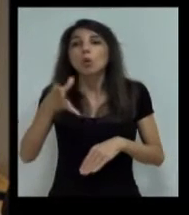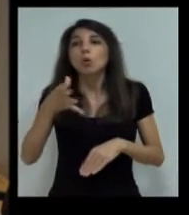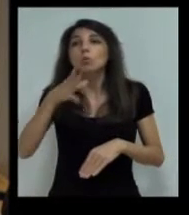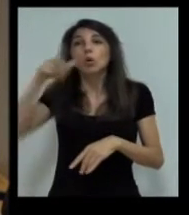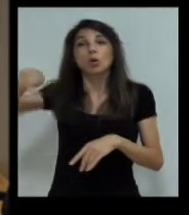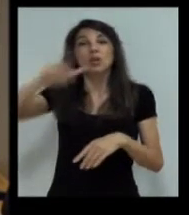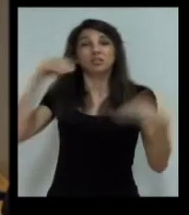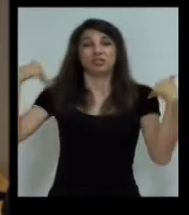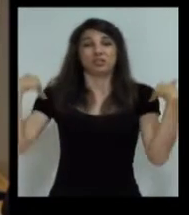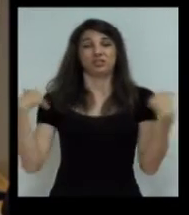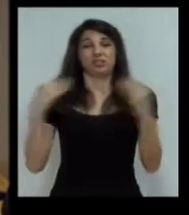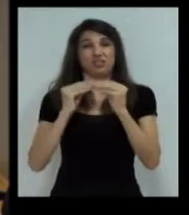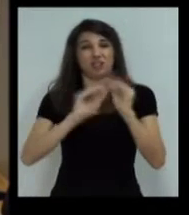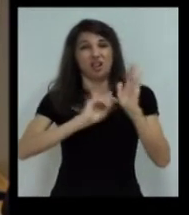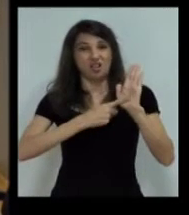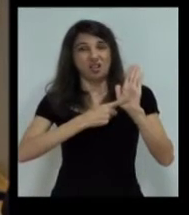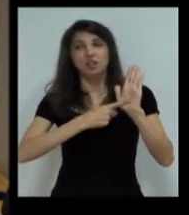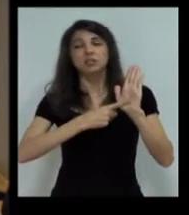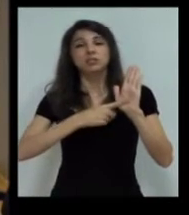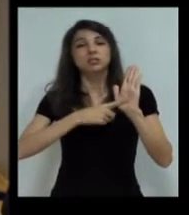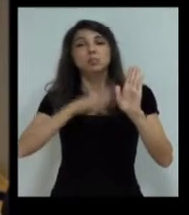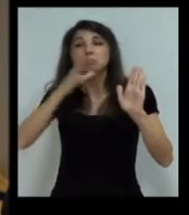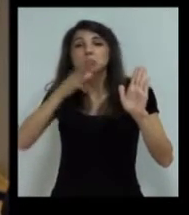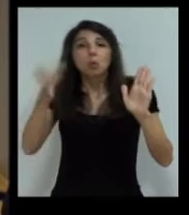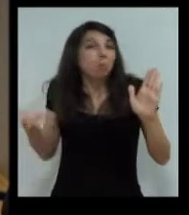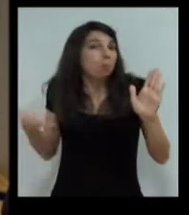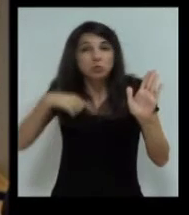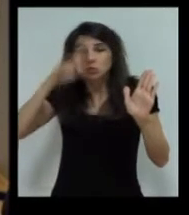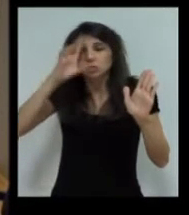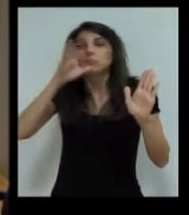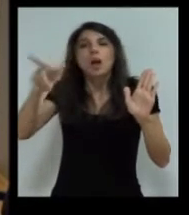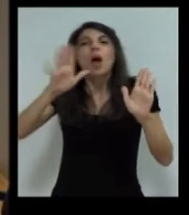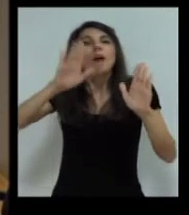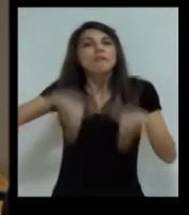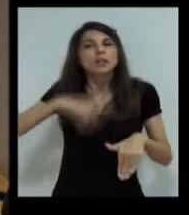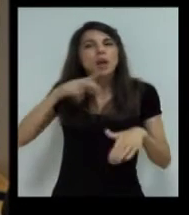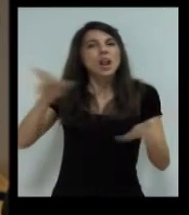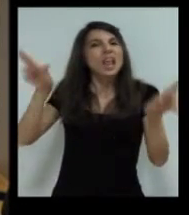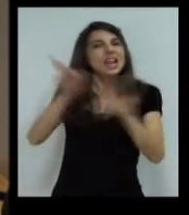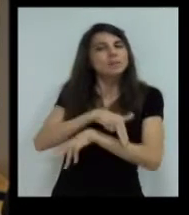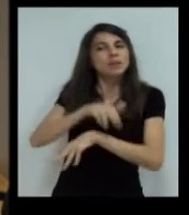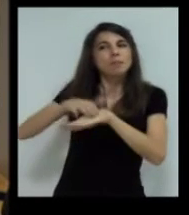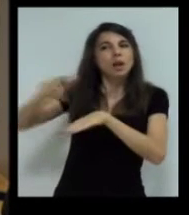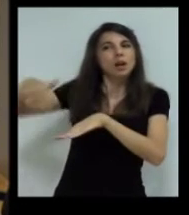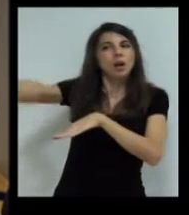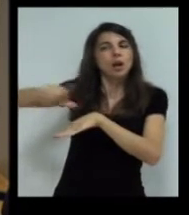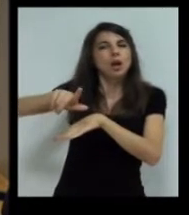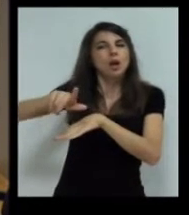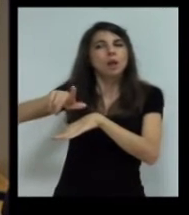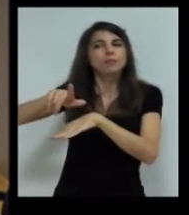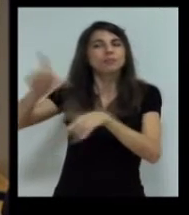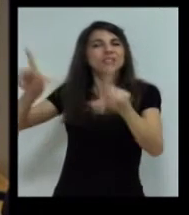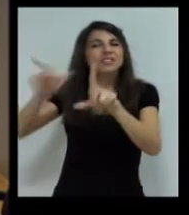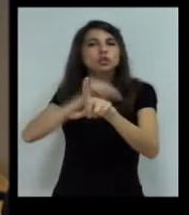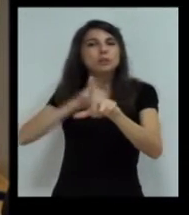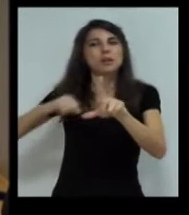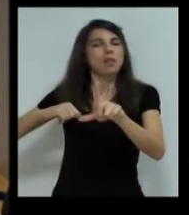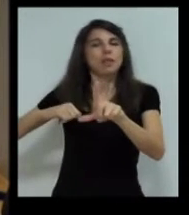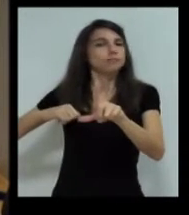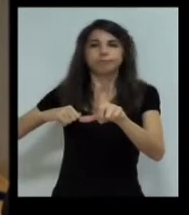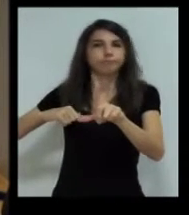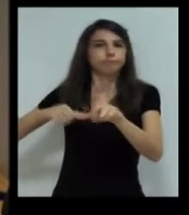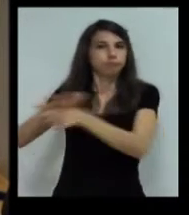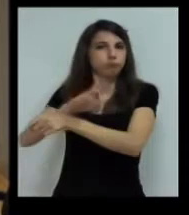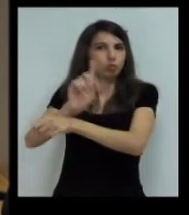sea, tomó la decisión de eliminar esta obligación para este tipo de operadores. Y es tan sencillo como introducir la obligación con